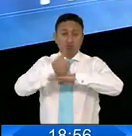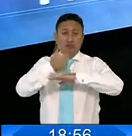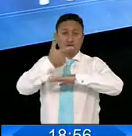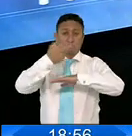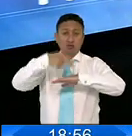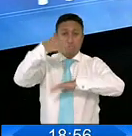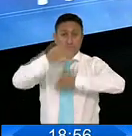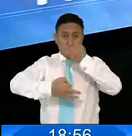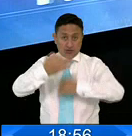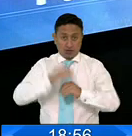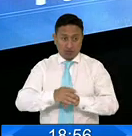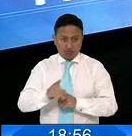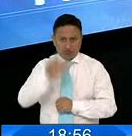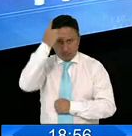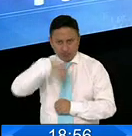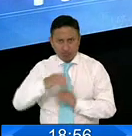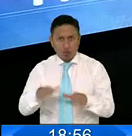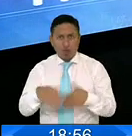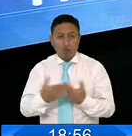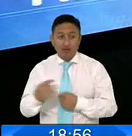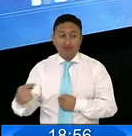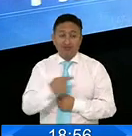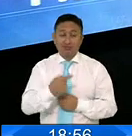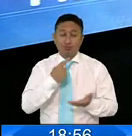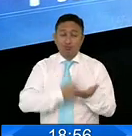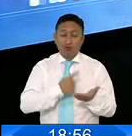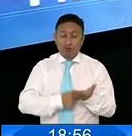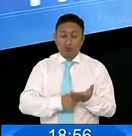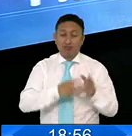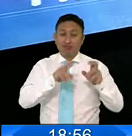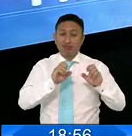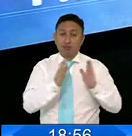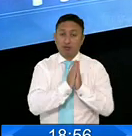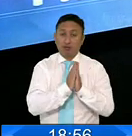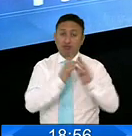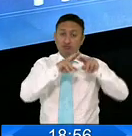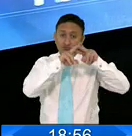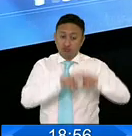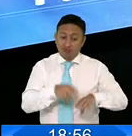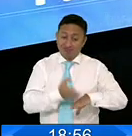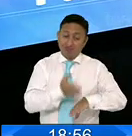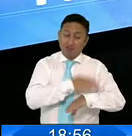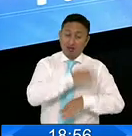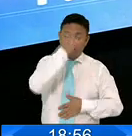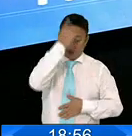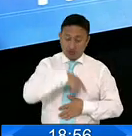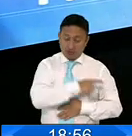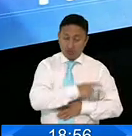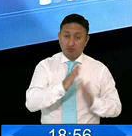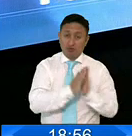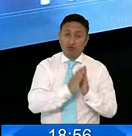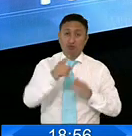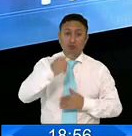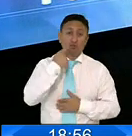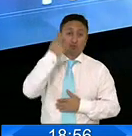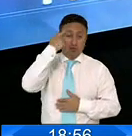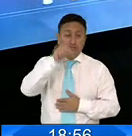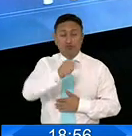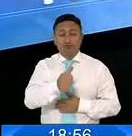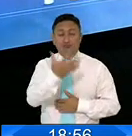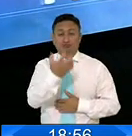Corte Nacional de Justicia en torno a la audiencia sobre el recurso de casación presentado por Rafael Correa y otros